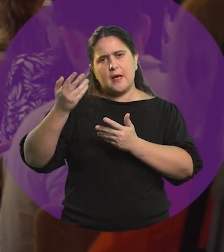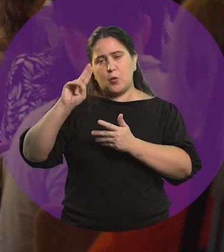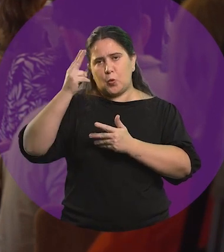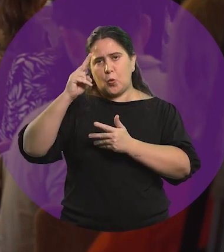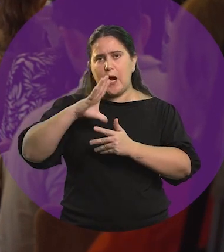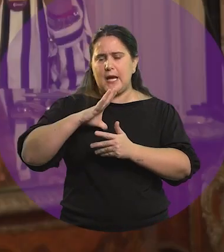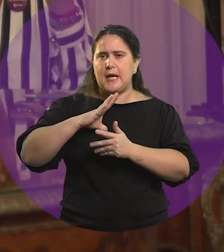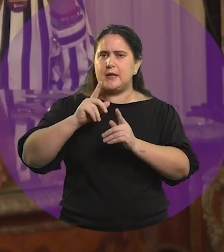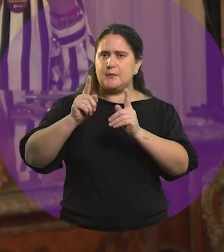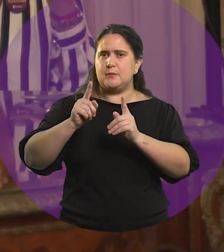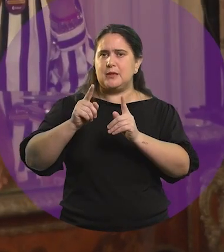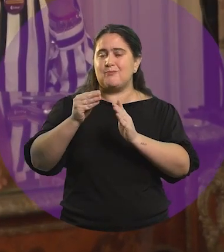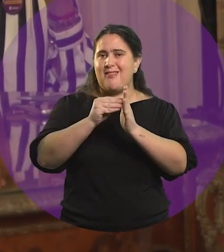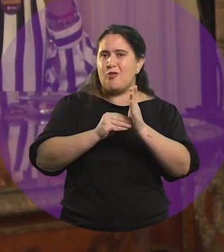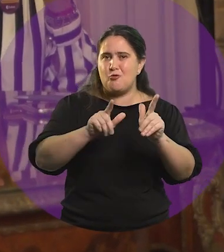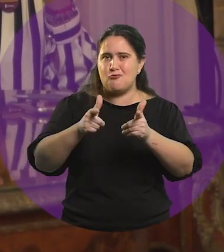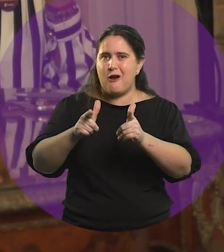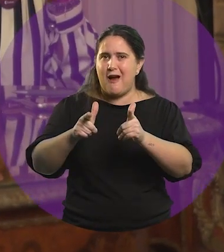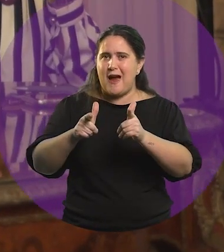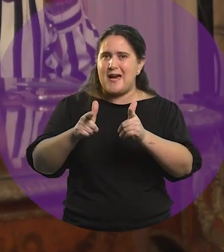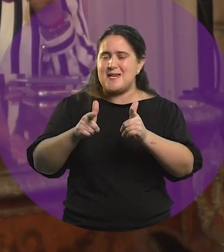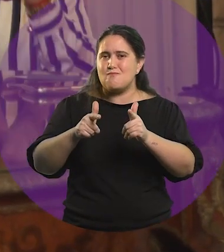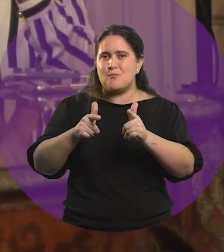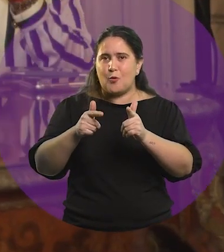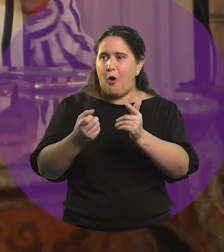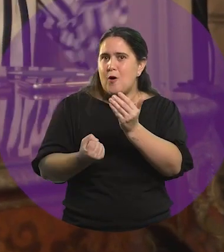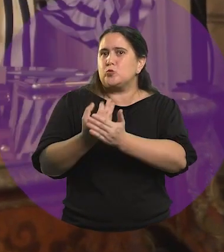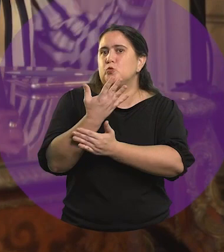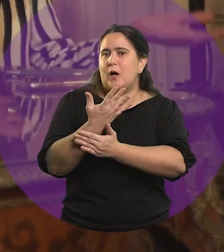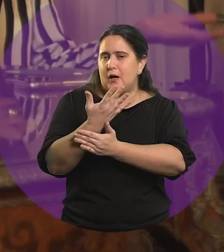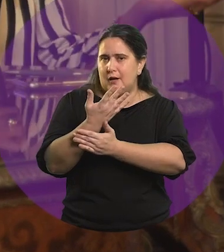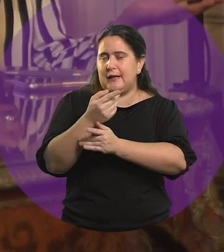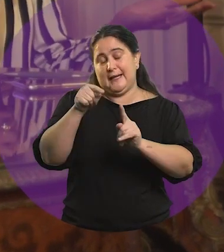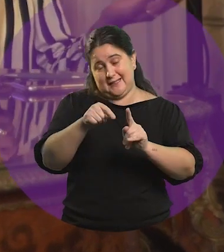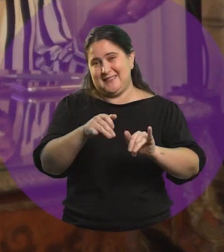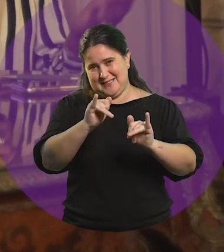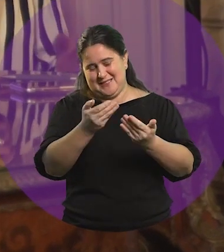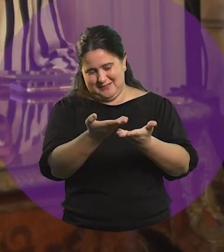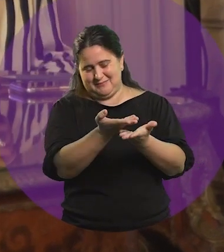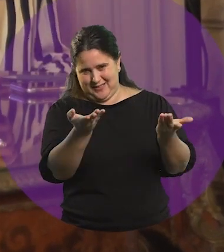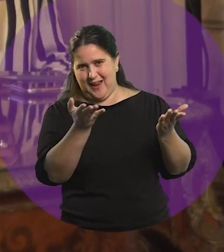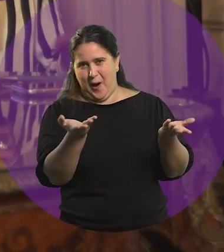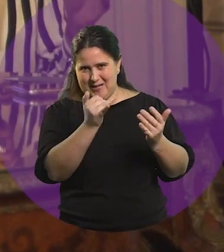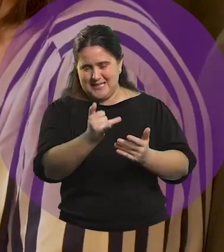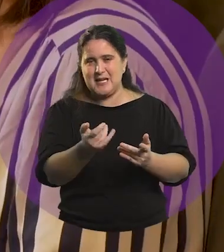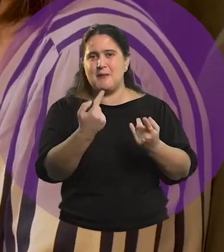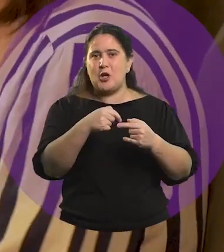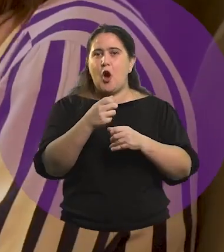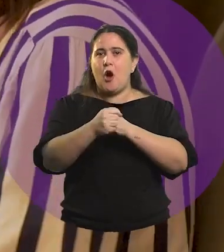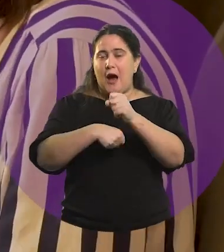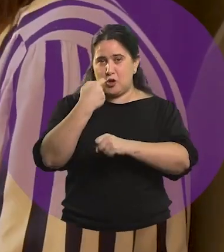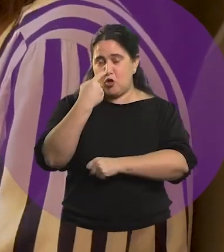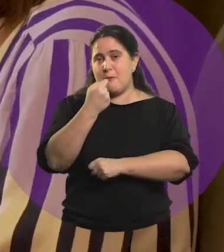en Uruguay tenemos una cuestión que no tenemos datos demasiado actualizados, más allá de este que nos acaban de presentar.